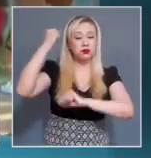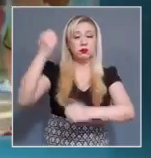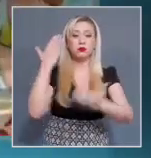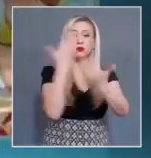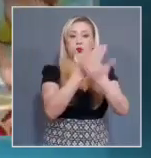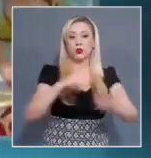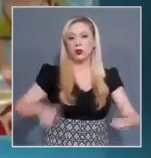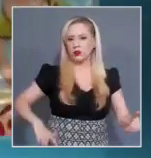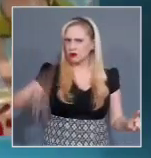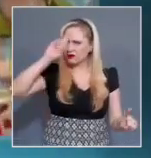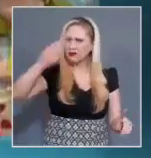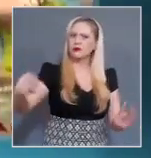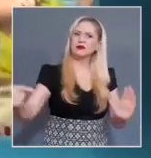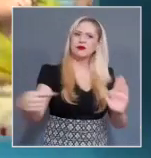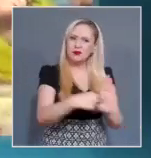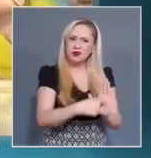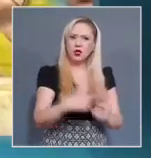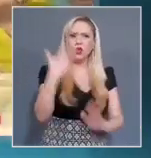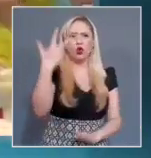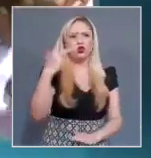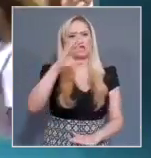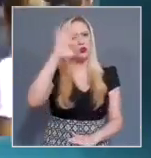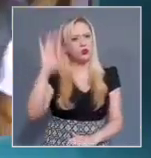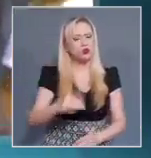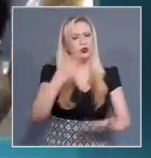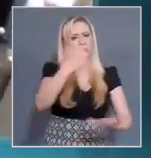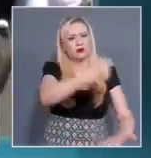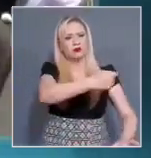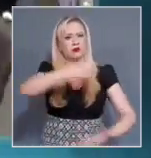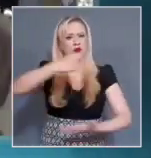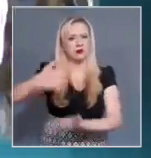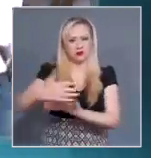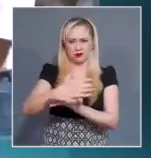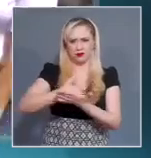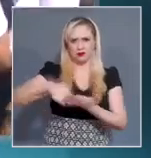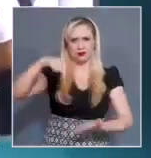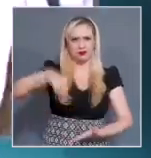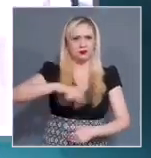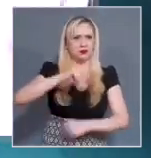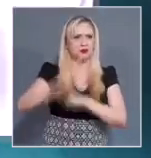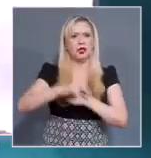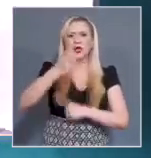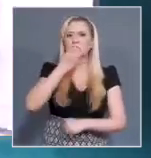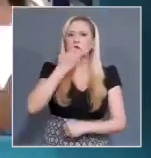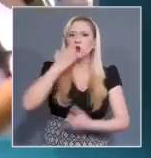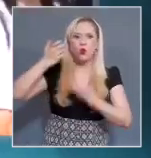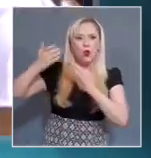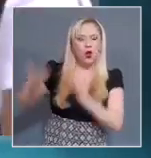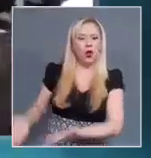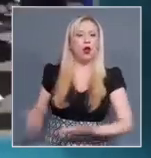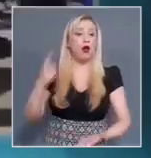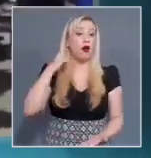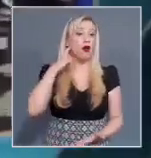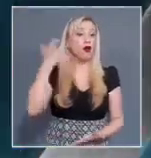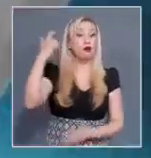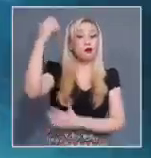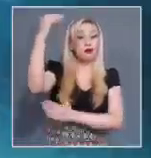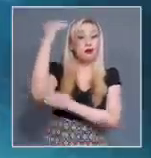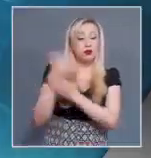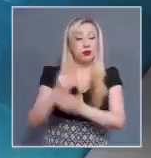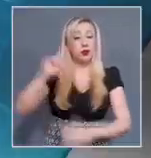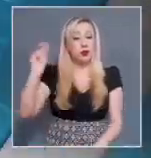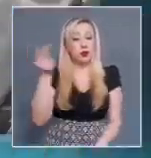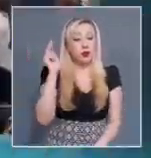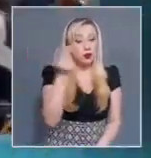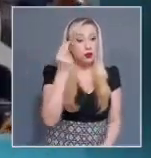de destinar el 8% del Producto Interno Bruto para la educación. Ello ante el anuncio del recorte de fondos en las universidades.